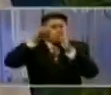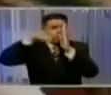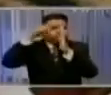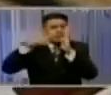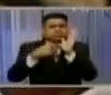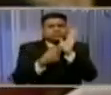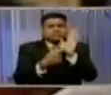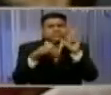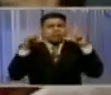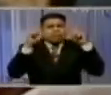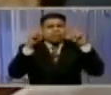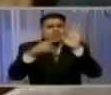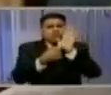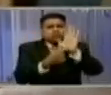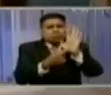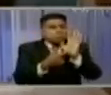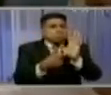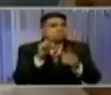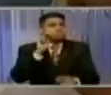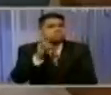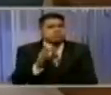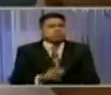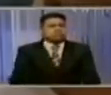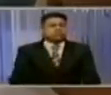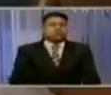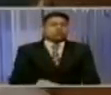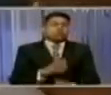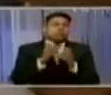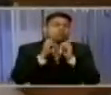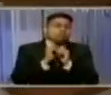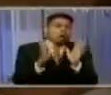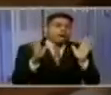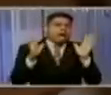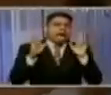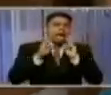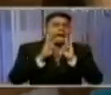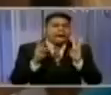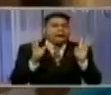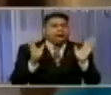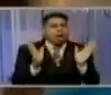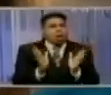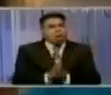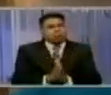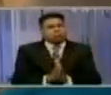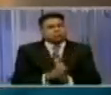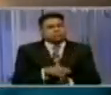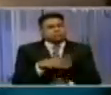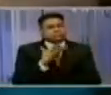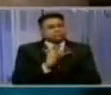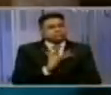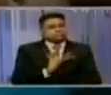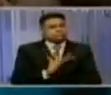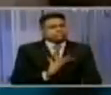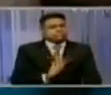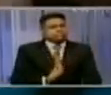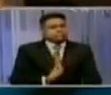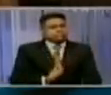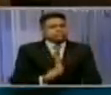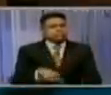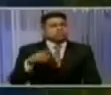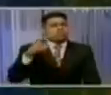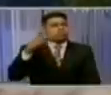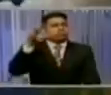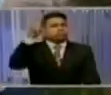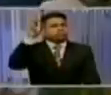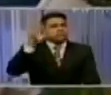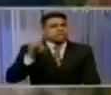Dios santo, hay que ver lo que es sentir y percibir día por día. Todos los